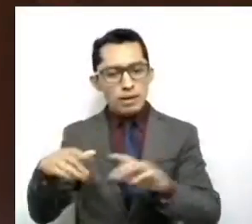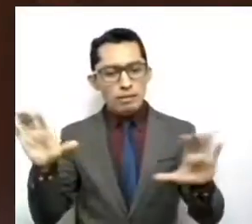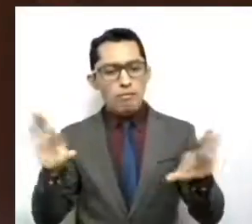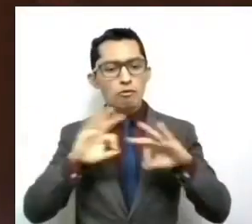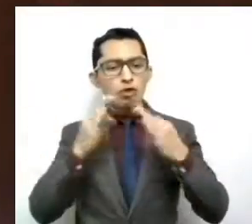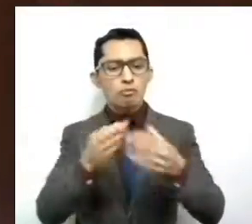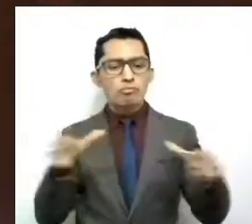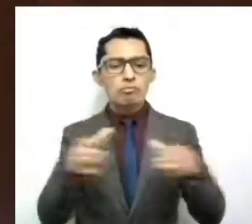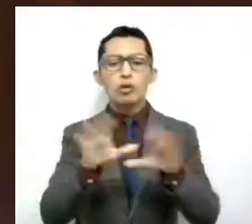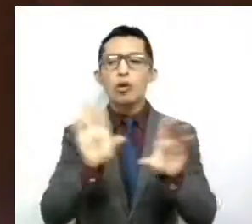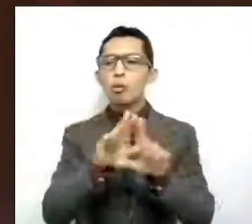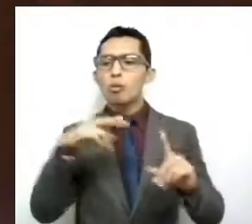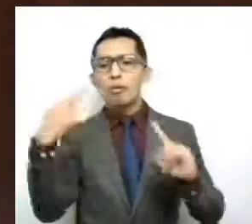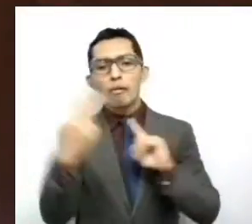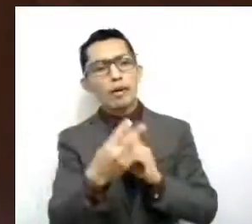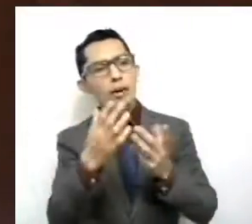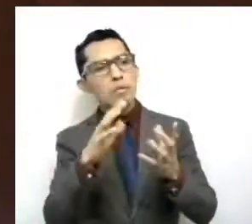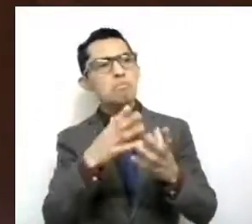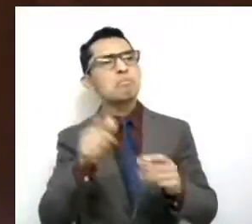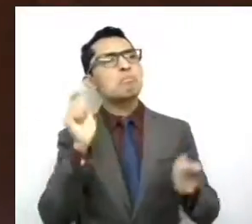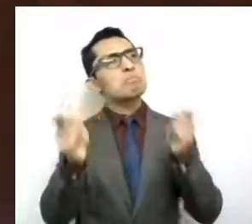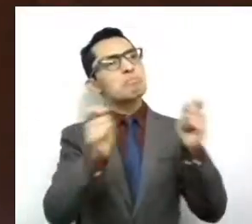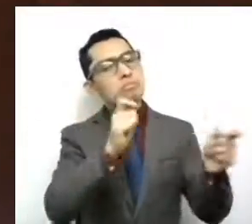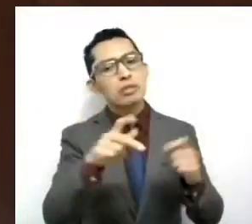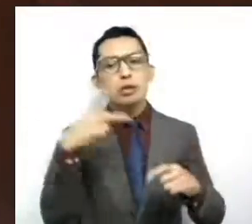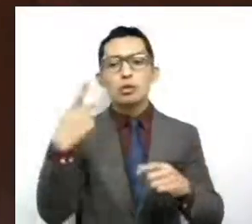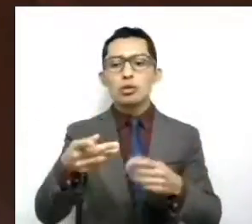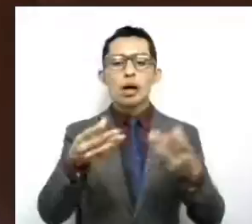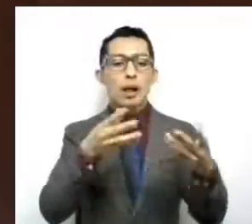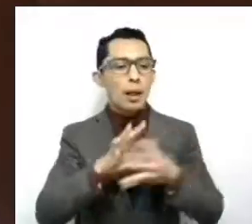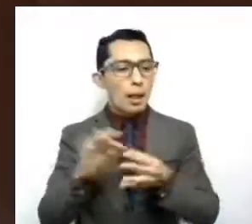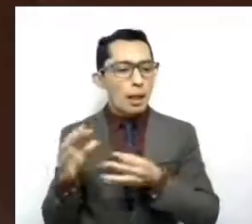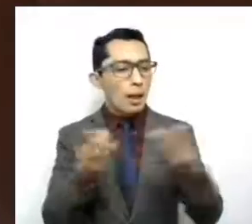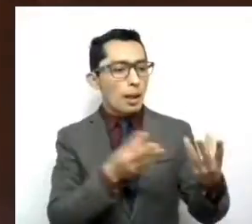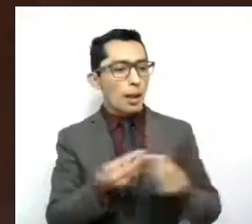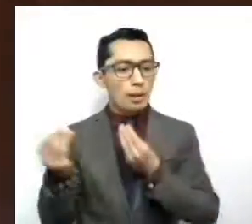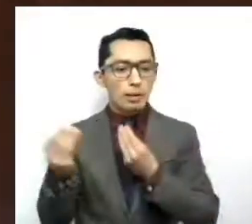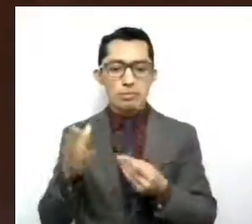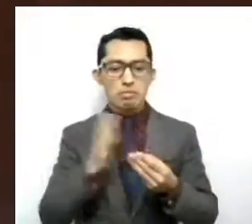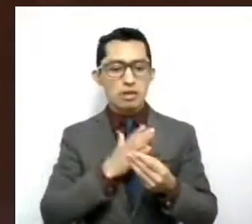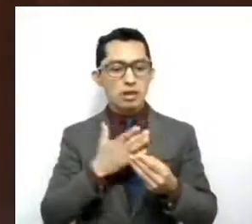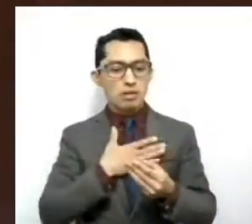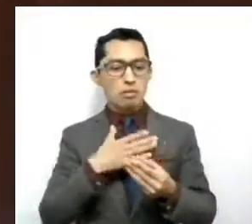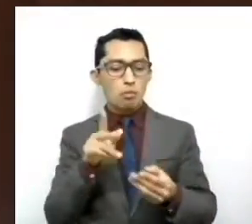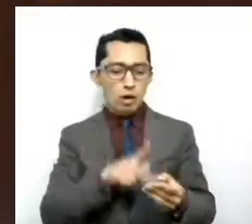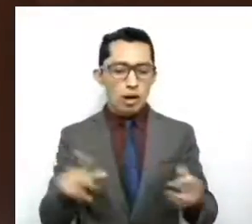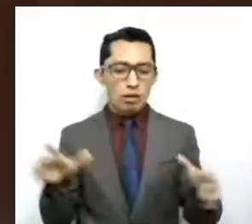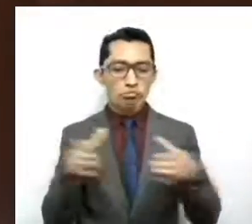ver el mundo, de interpretarlo y proyectar nuestro futuro como pueblo.